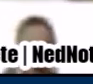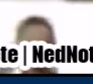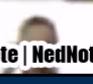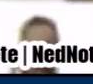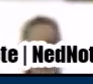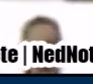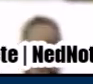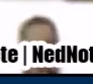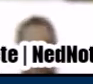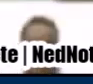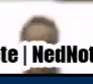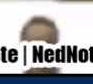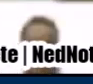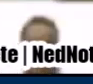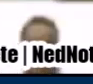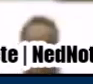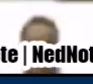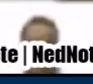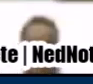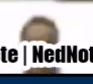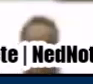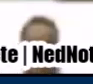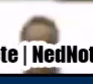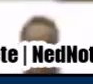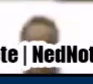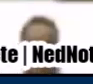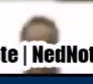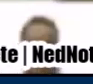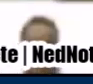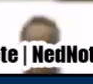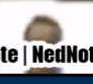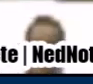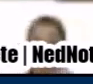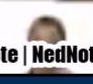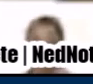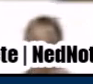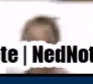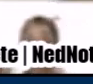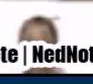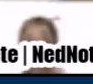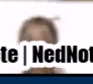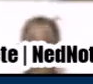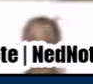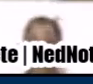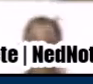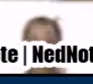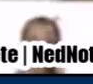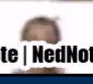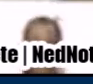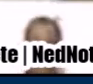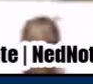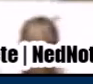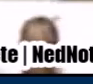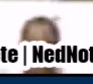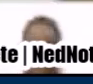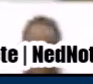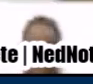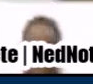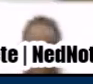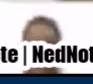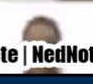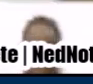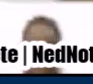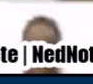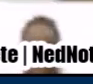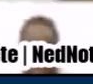2018, y una pandemia. Atención con esto. Sin sistema electoral, sin máquinas. Aún porque, según la información que